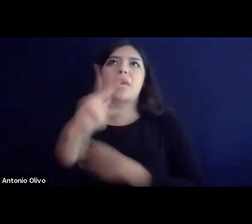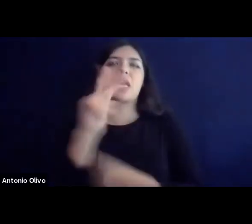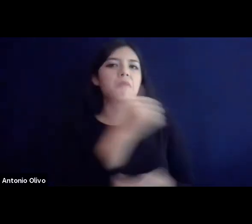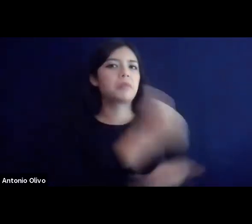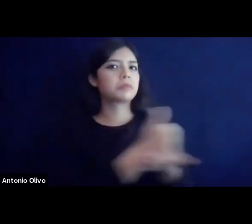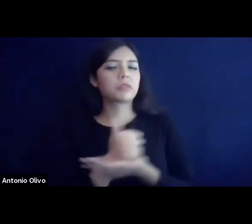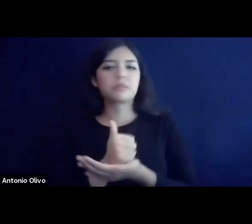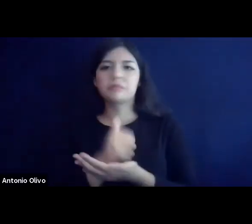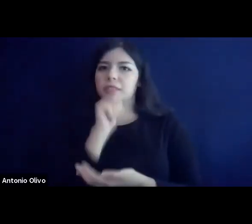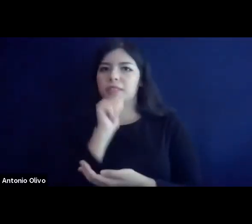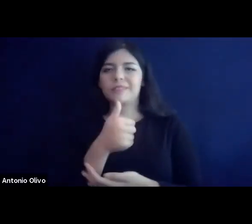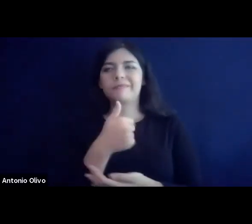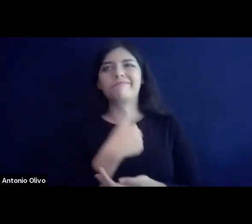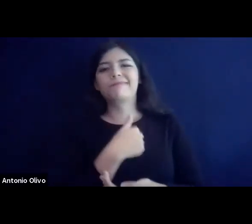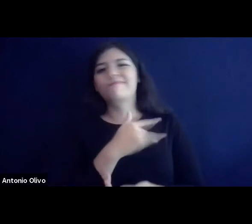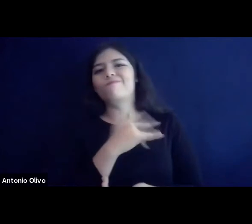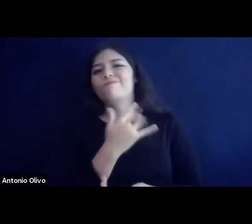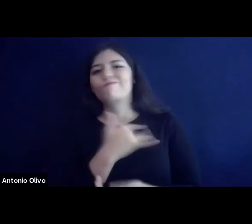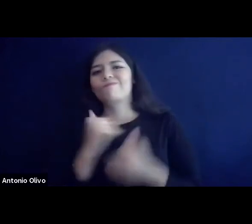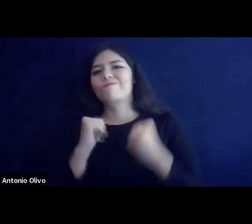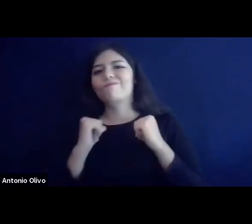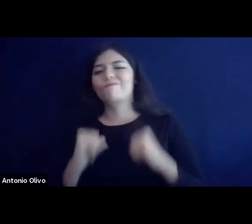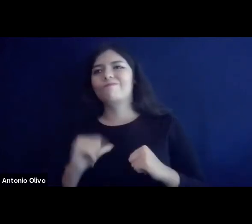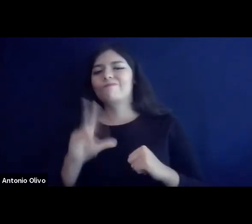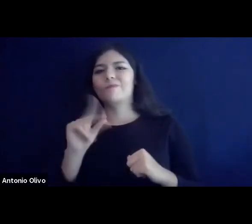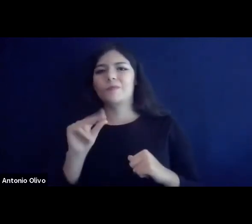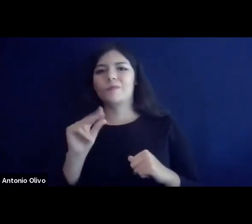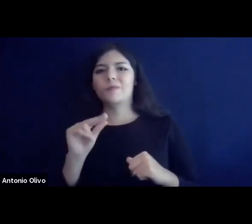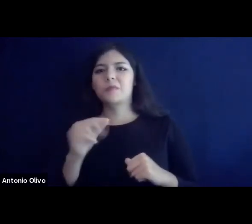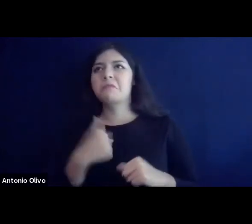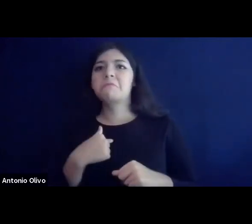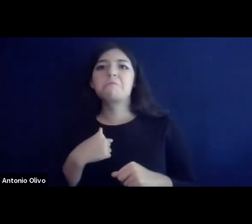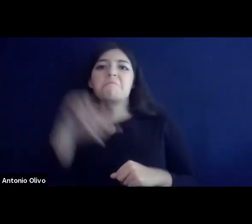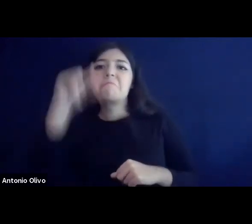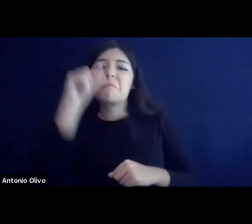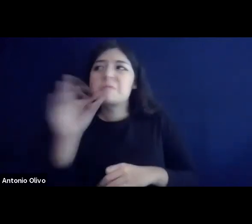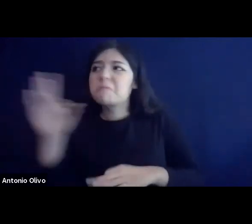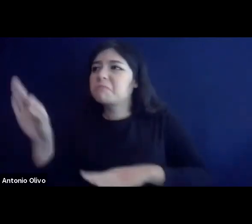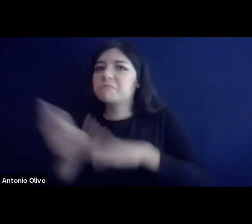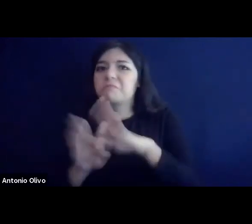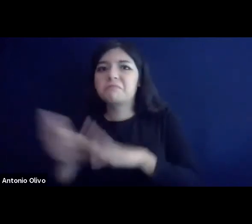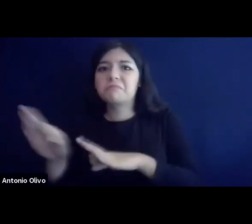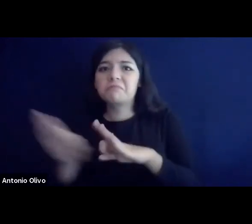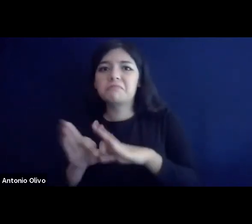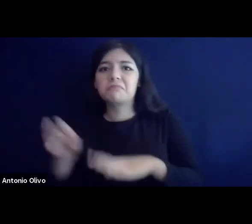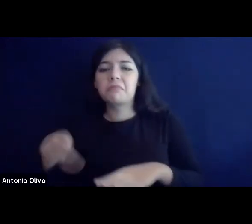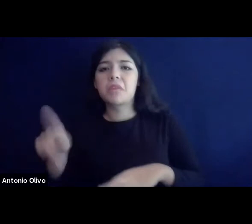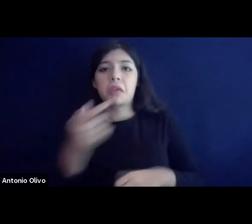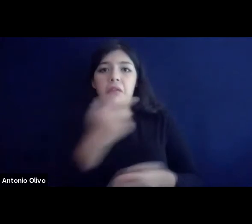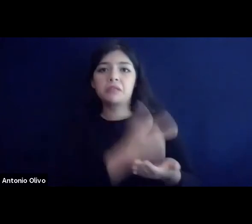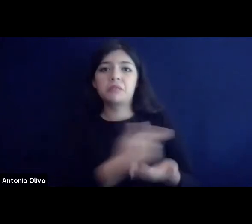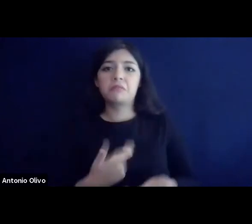Entonces yo no me sentía a gusto porque decía, es que no trabajo mucho, o sea, casi no hago nada y se me está pagando. Y yo lo